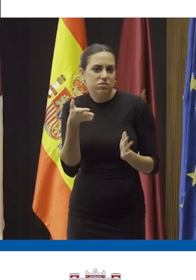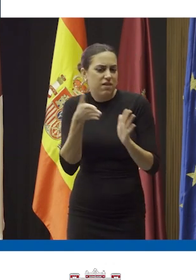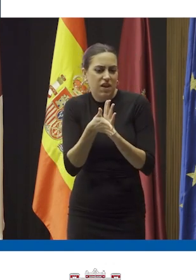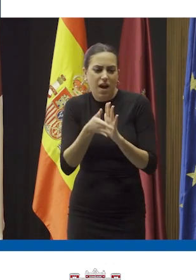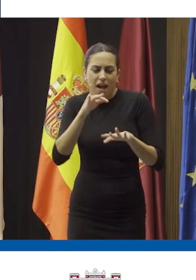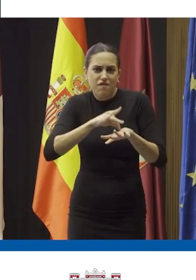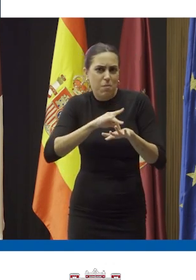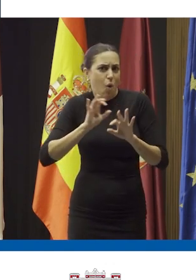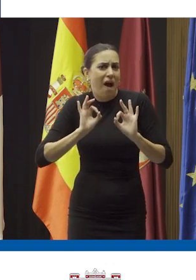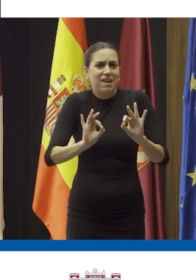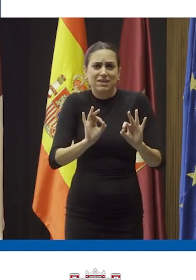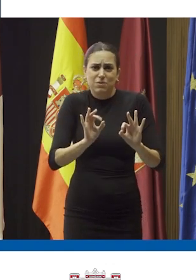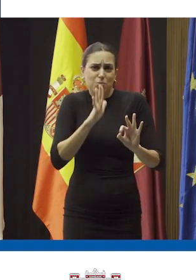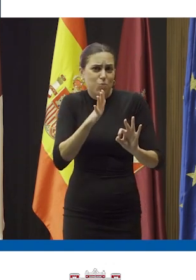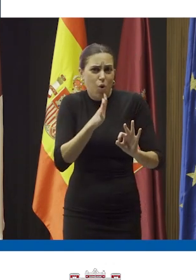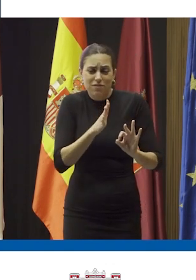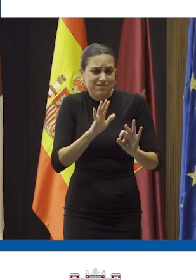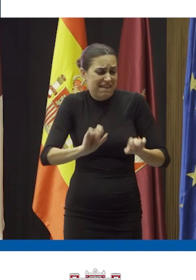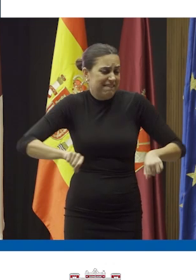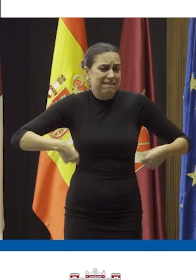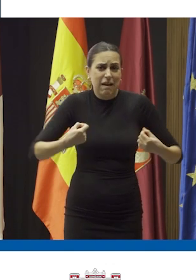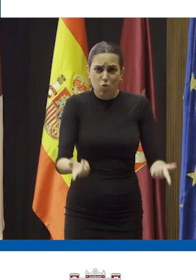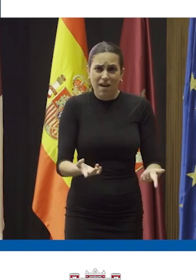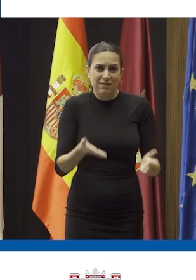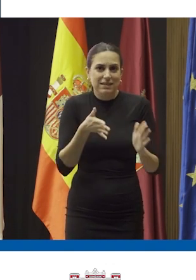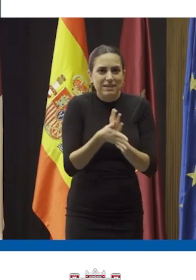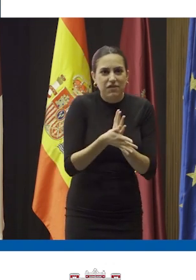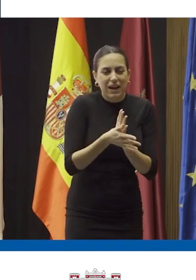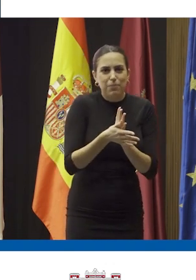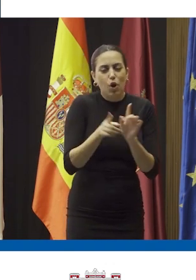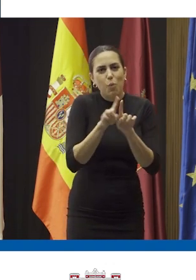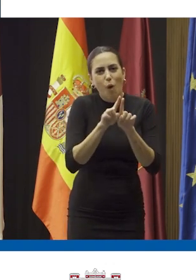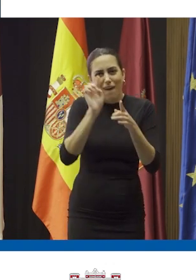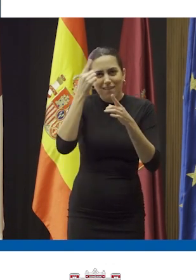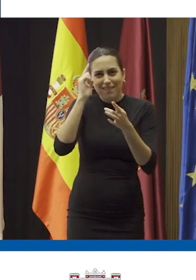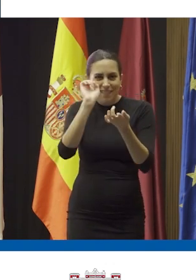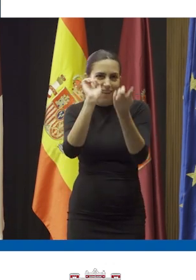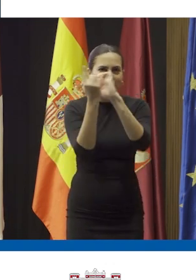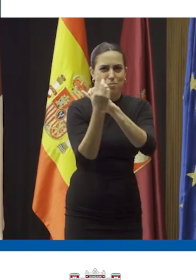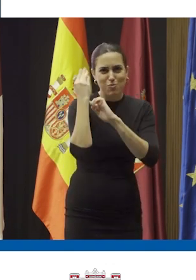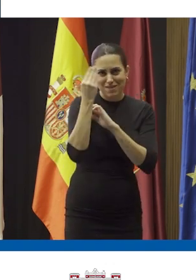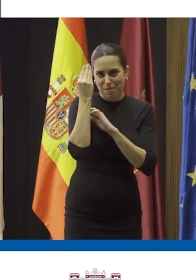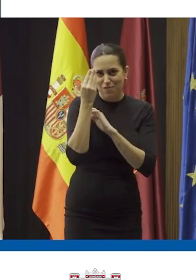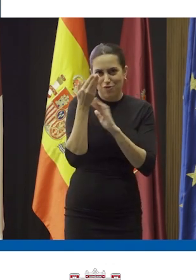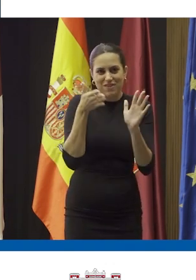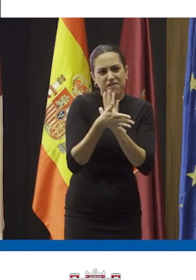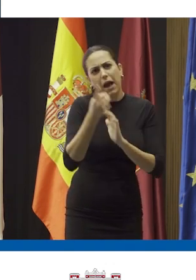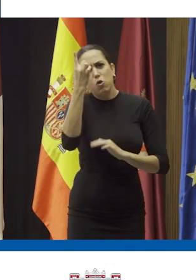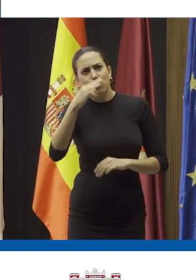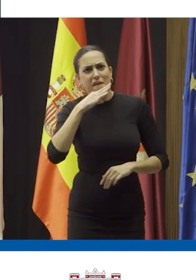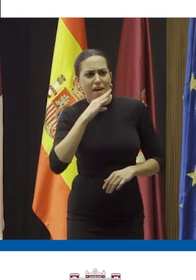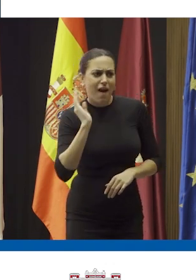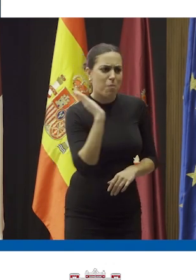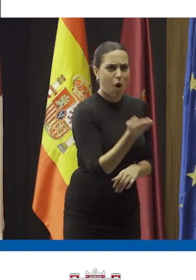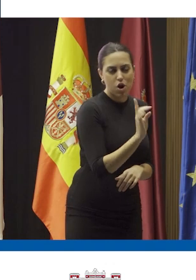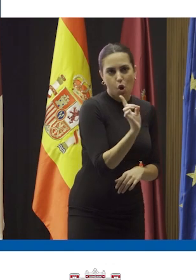abismal de la interpretación de la enfermedad y del enfermo. No es Dios que está enfadado, son las circunstancias de vida de los